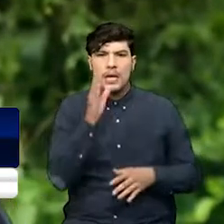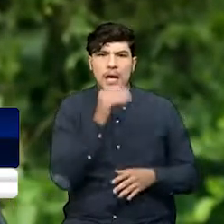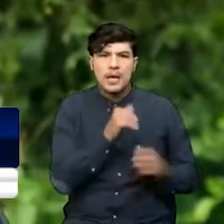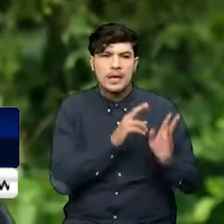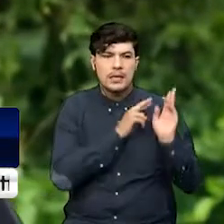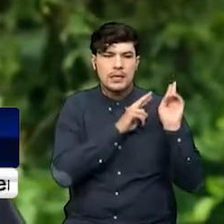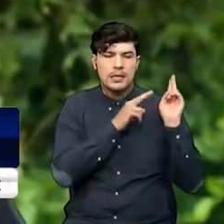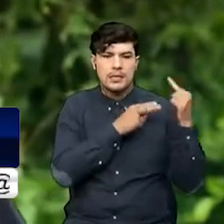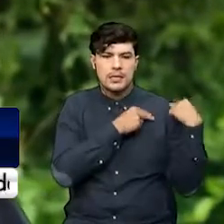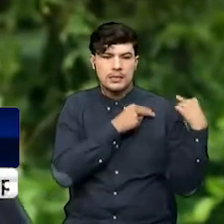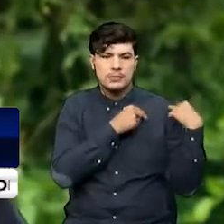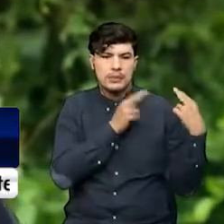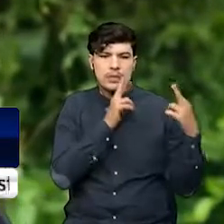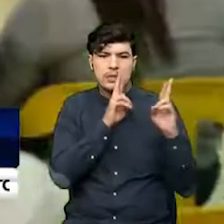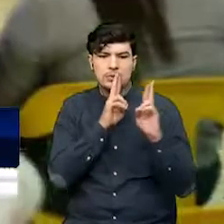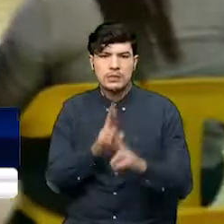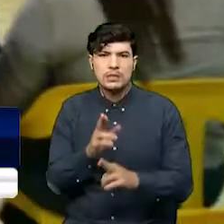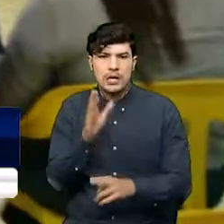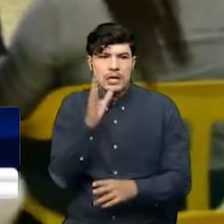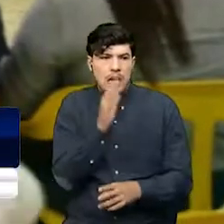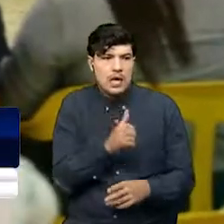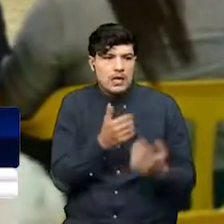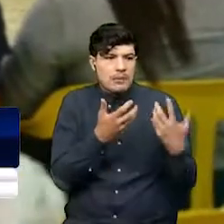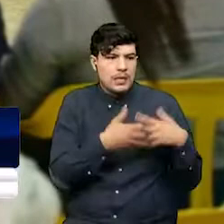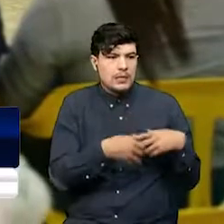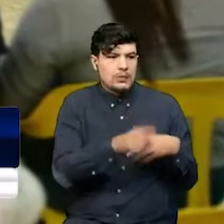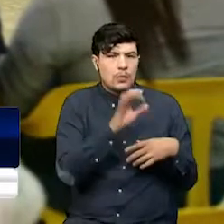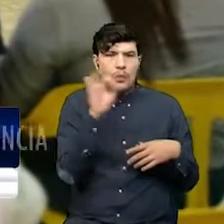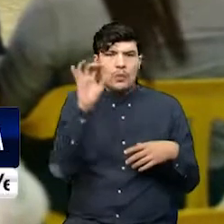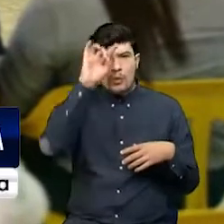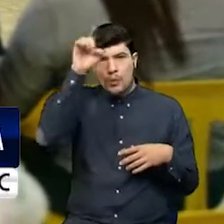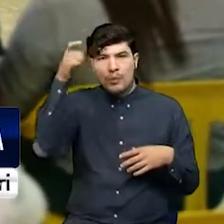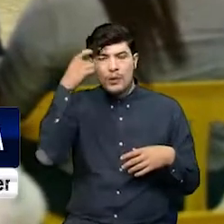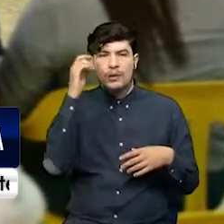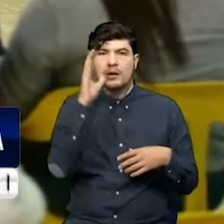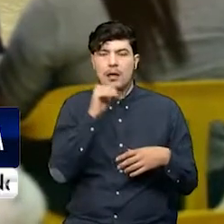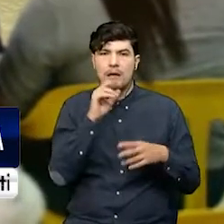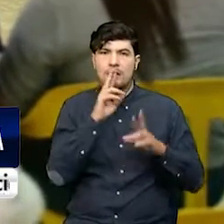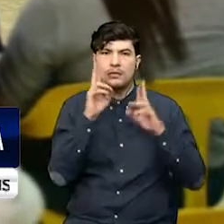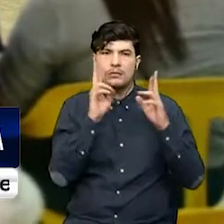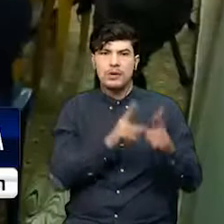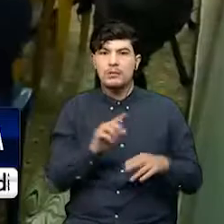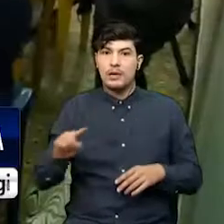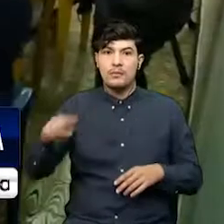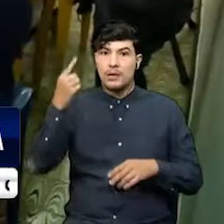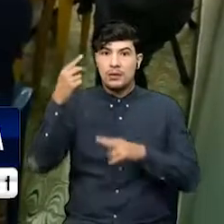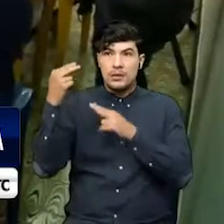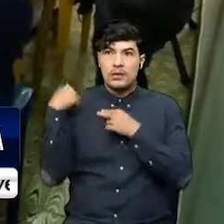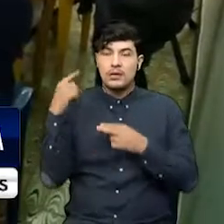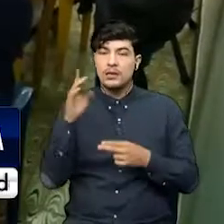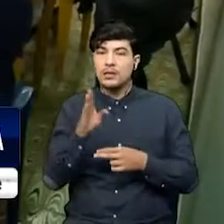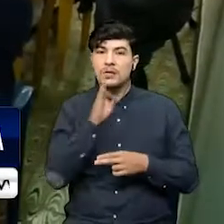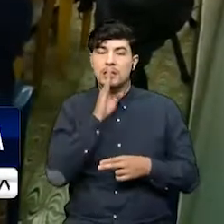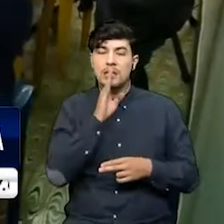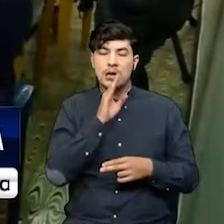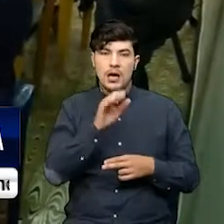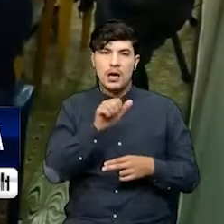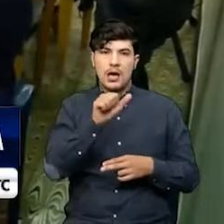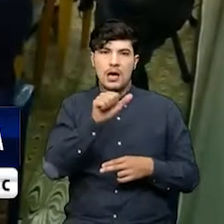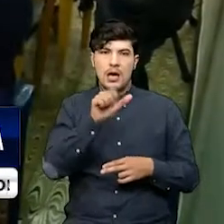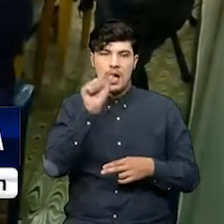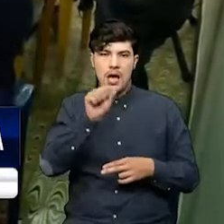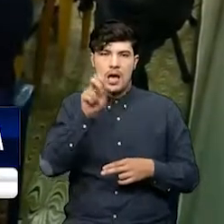ni la empresa ni ecopetrol ni nadie pero los encargados de determinar la responsabilidad son primero la autoridad nacional de licencias